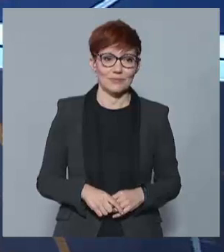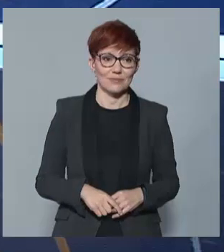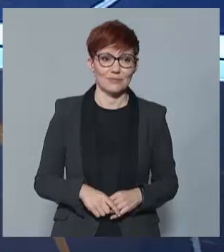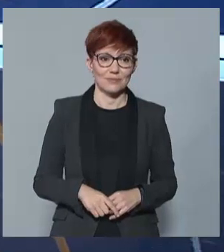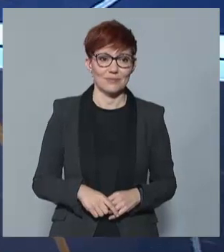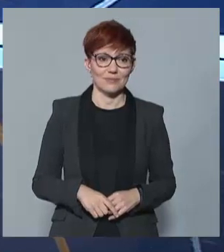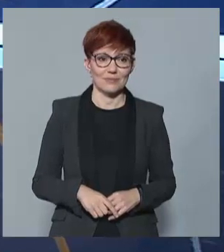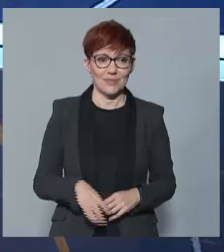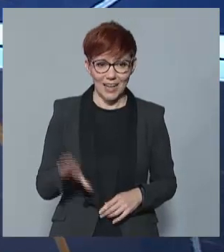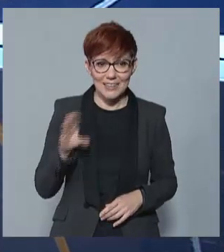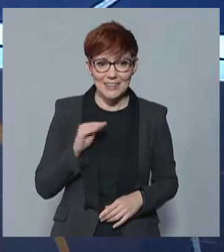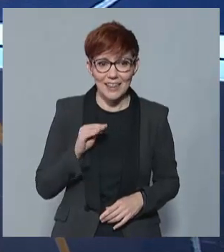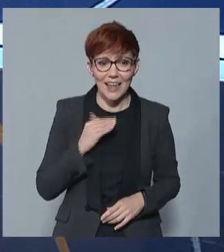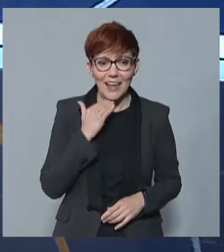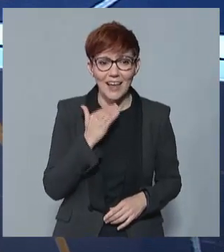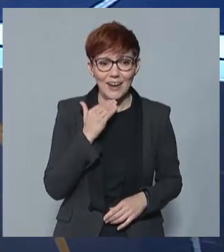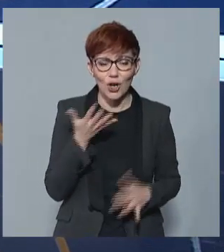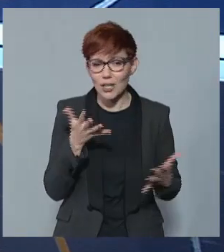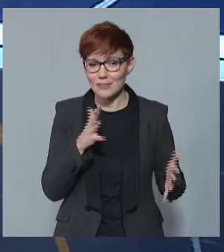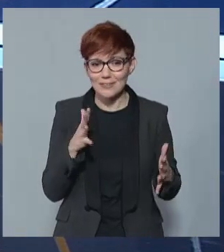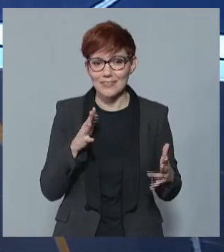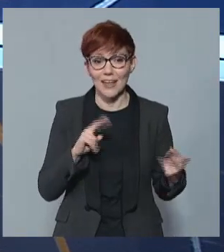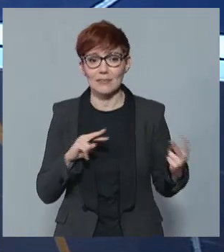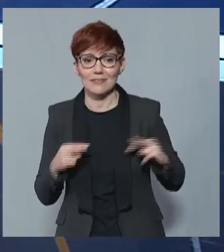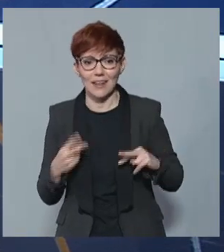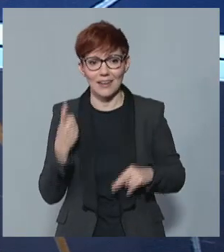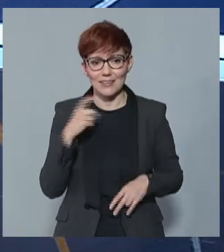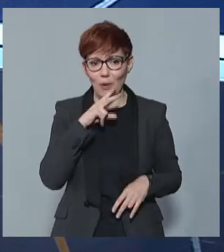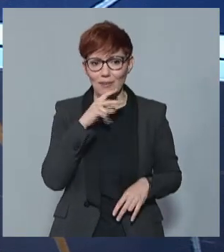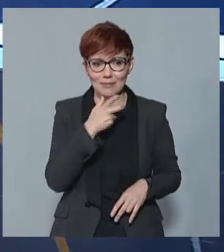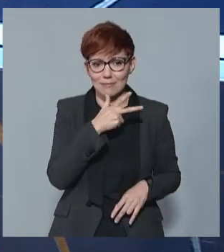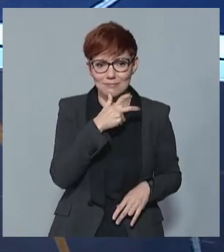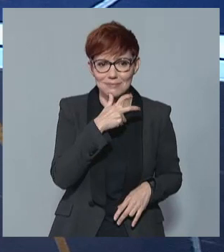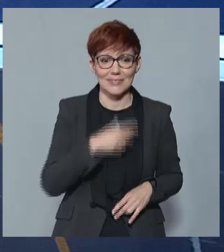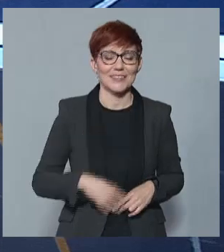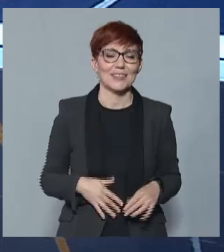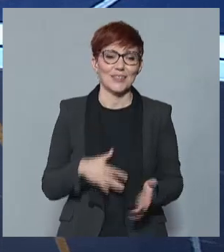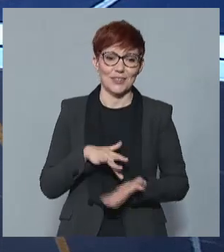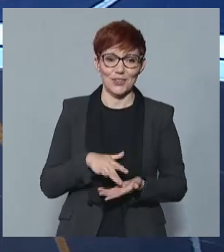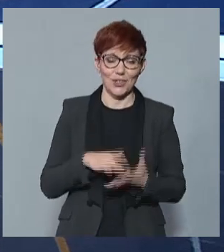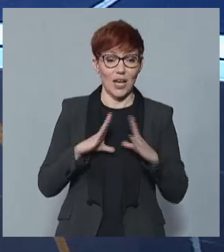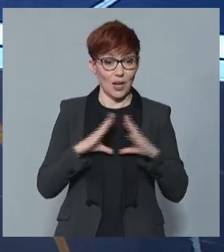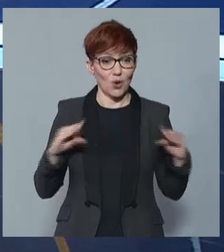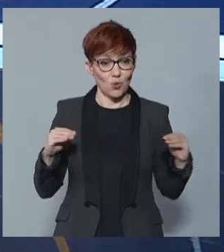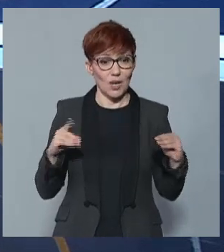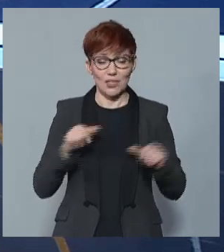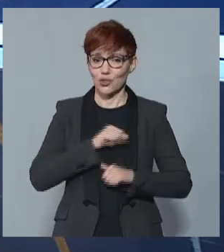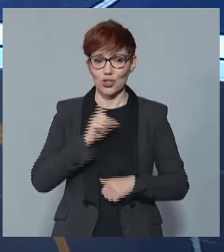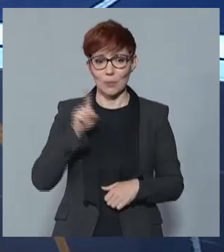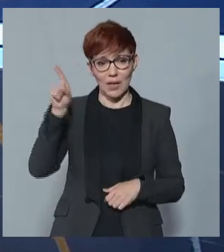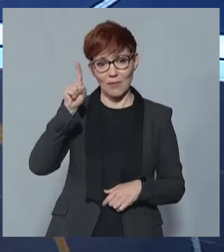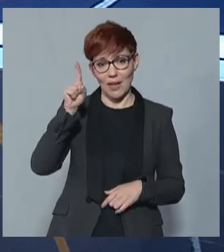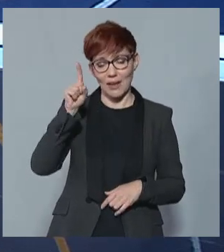¿En deportes? Pues regular, me lo vas a tener que contar tú, porque en deportes el Lucan de baloncesto nos esperaba lo que sucedió en Turquía, ¿no? Bueno, pues